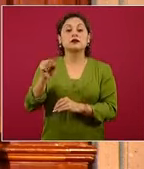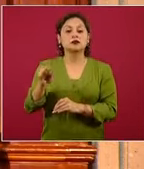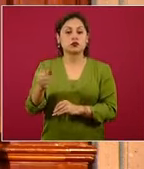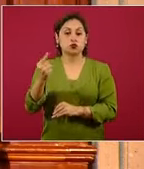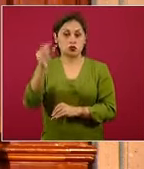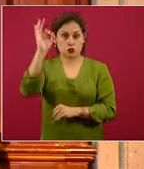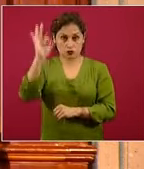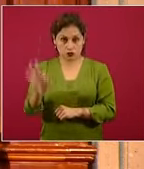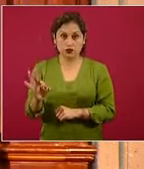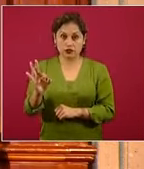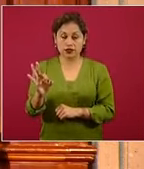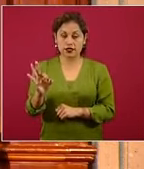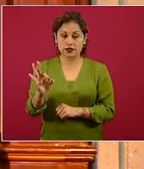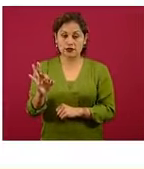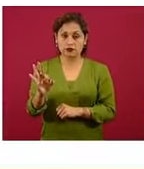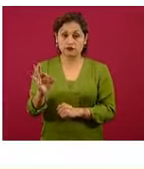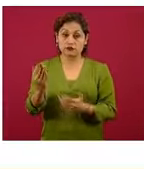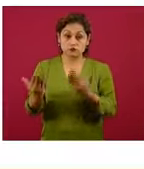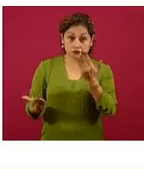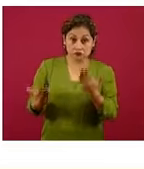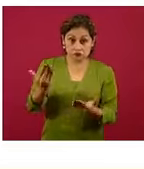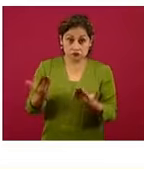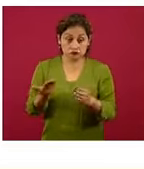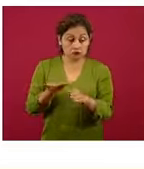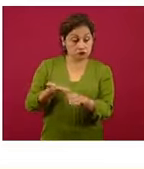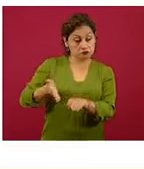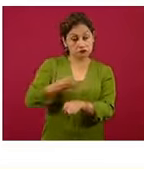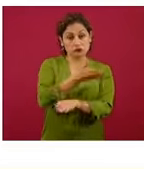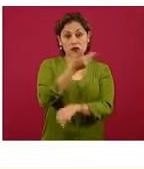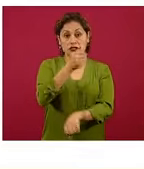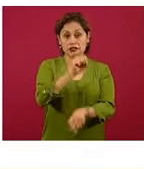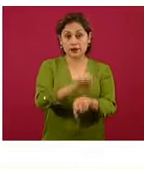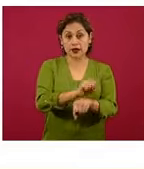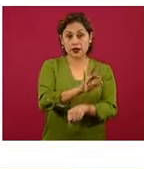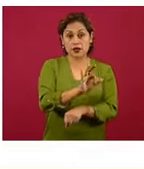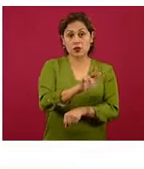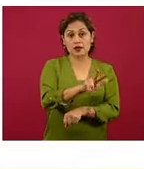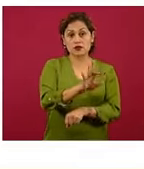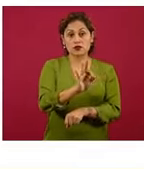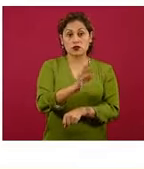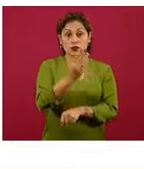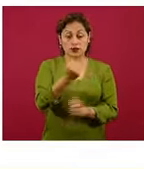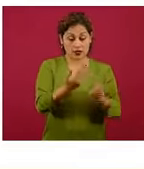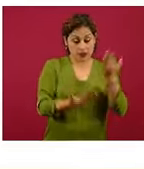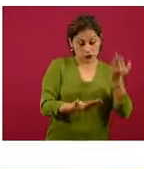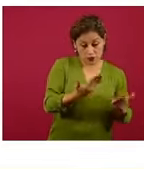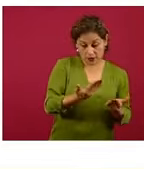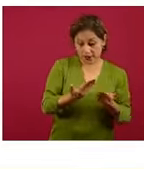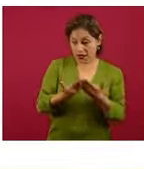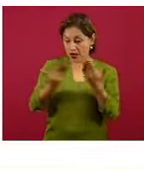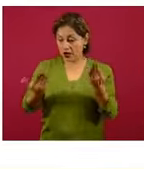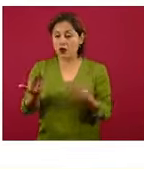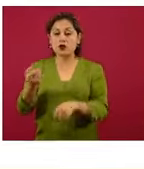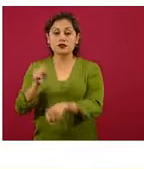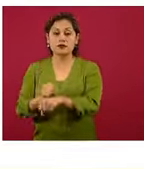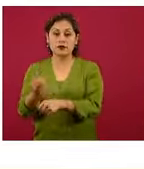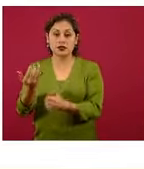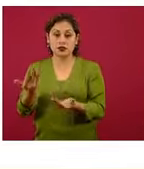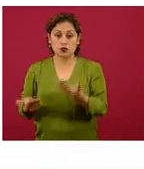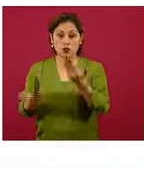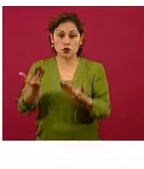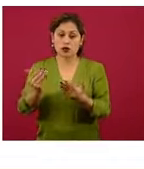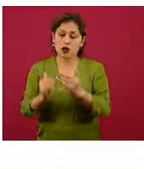e igualmente si comparamos este incremento con lo ocurrido entre la 48 y 49, el incremento no fue